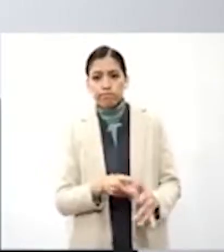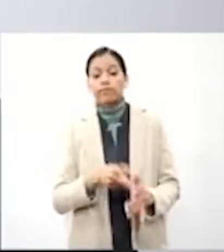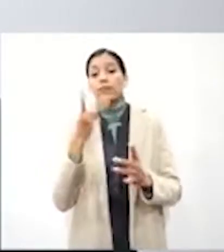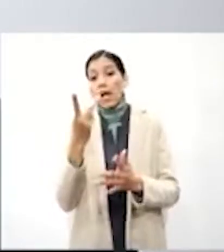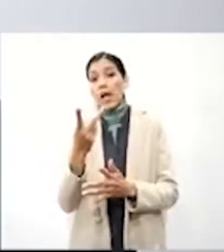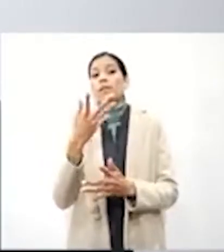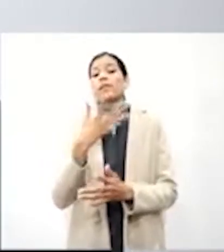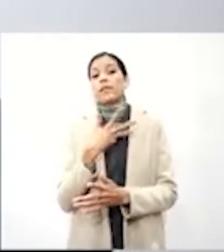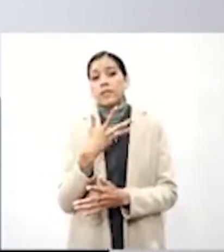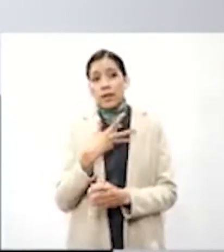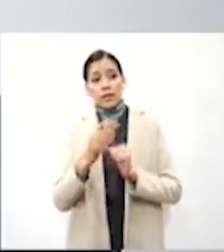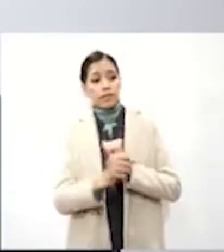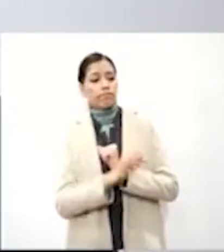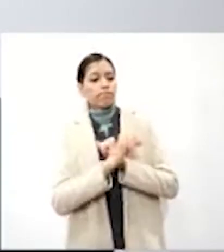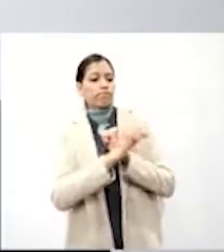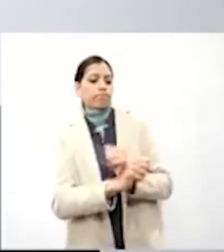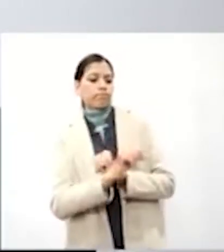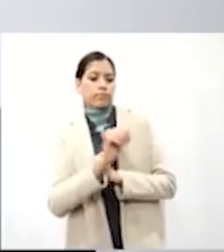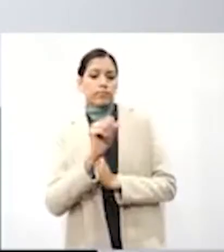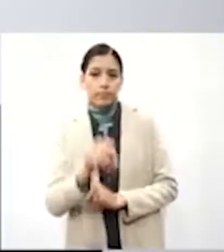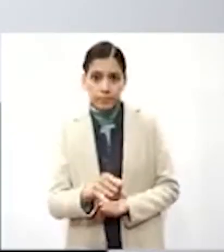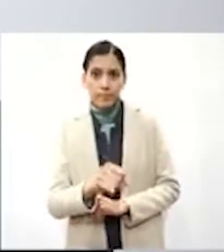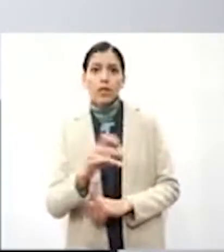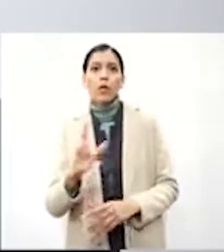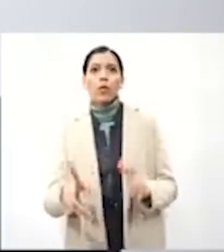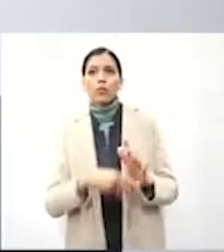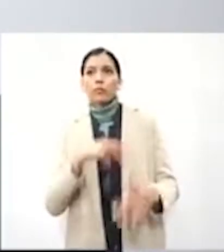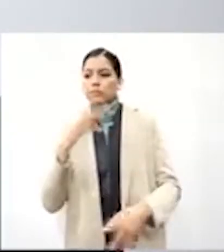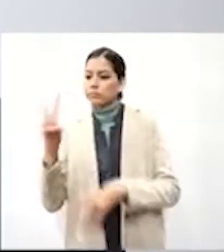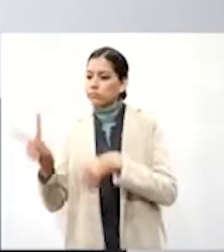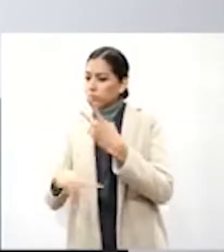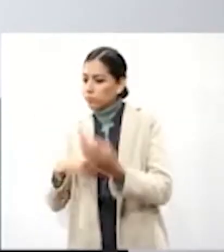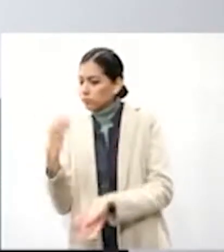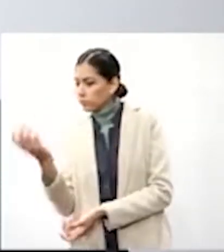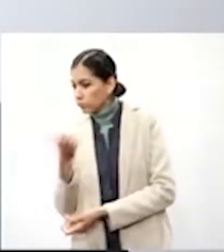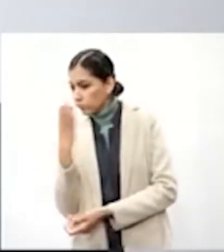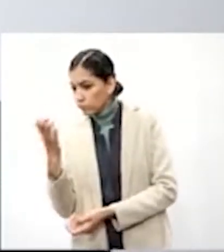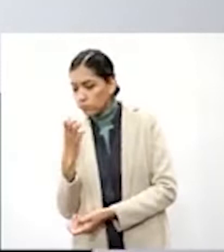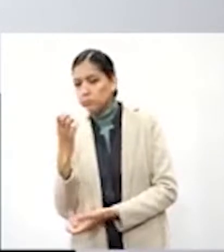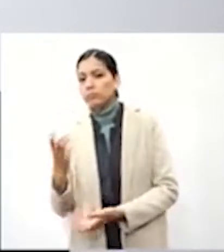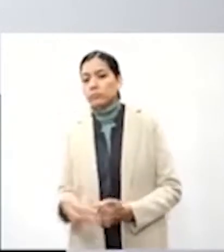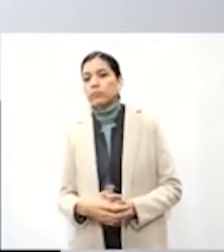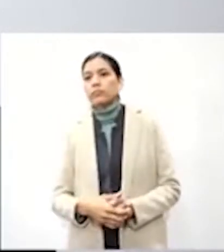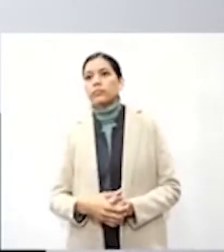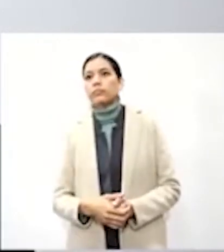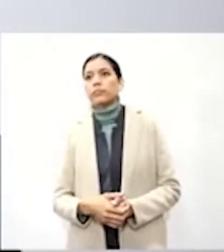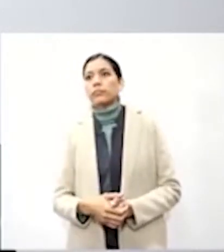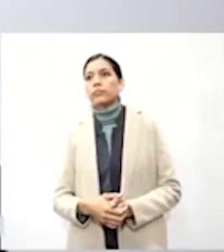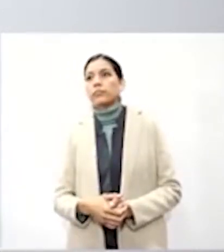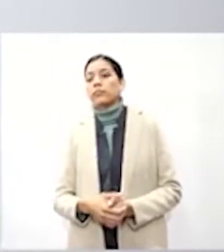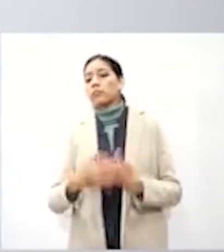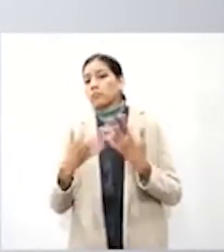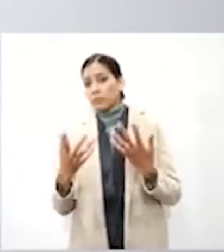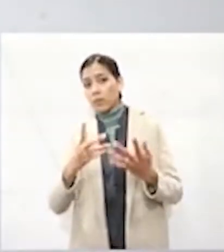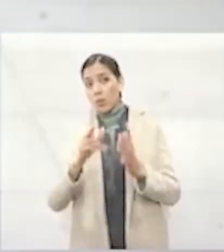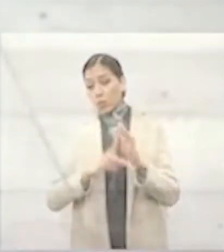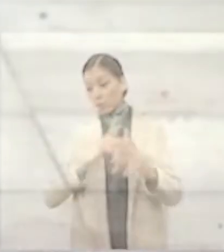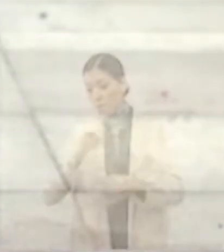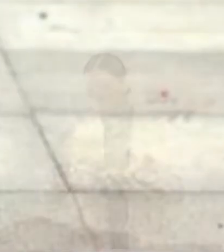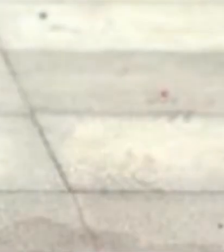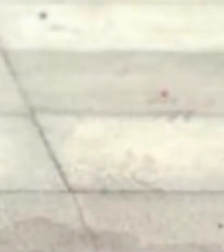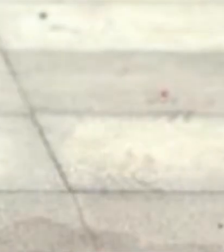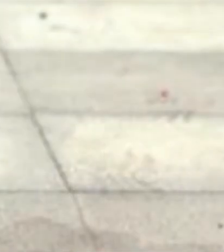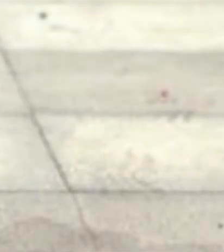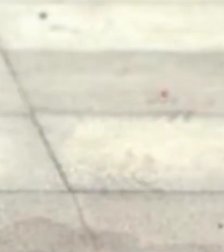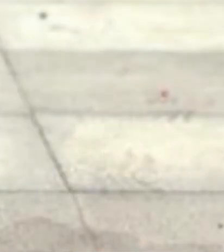el titular de la secretaría de salud de michoacán elías ibarra torres indicó que la mayoría de los contagios kobe 19 en menores de edad se registraron